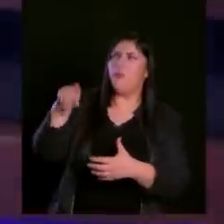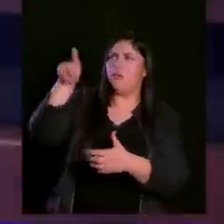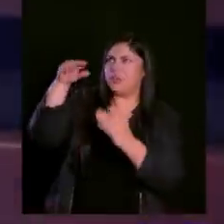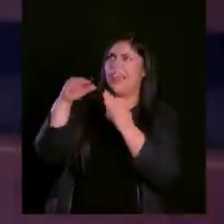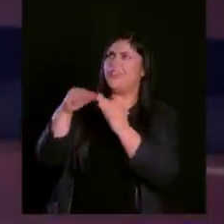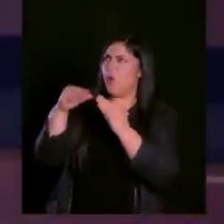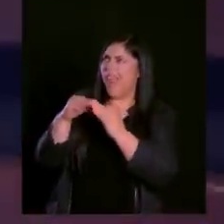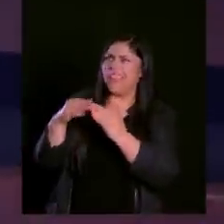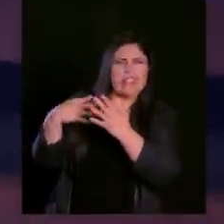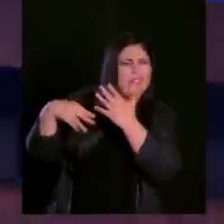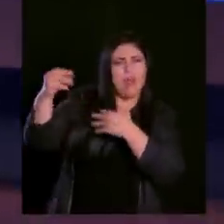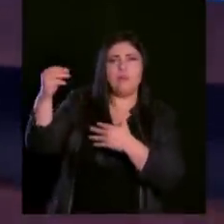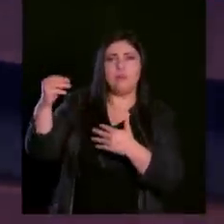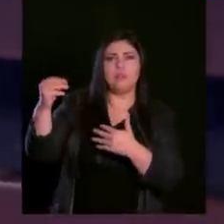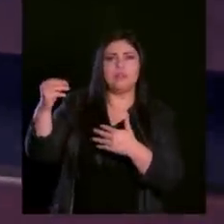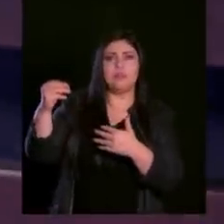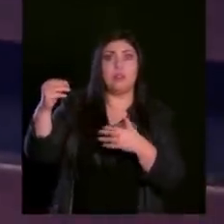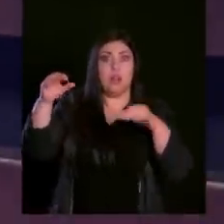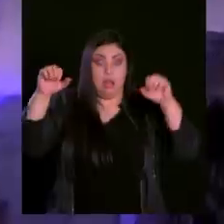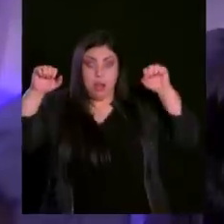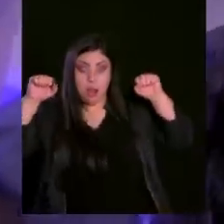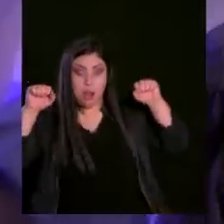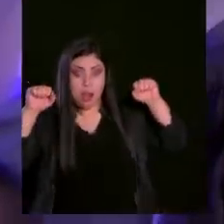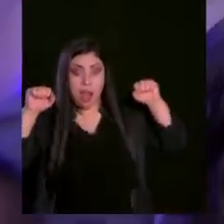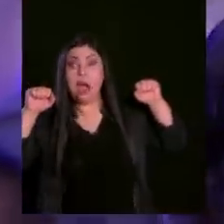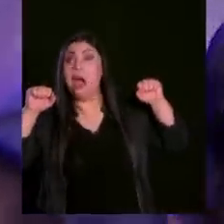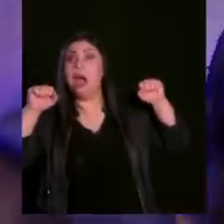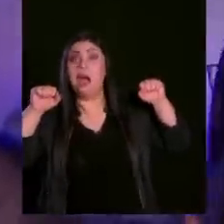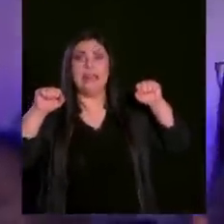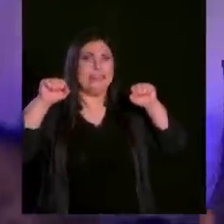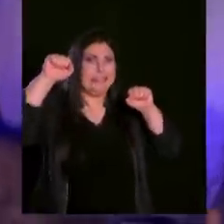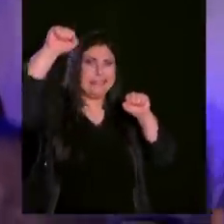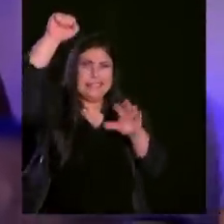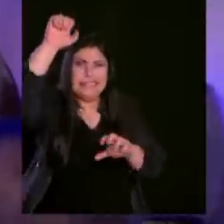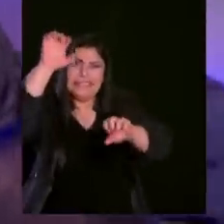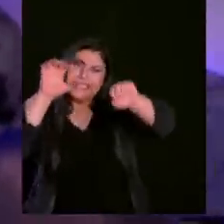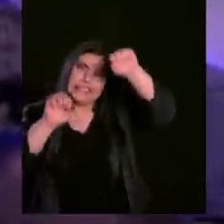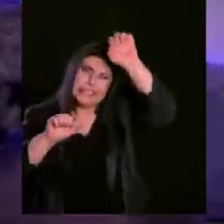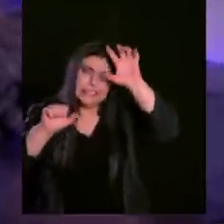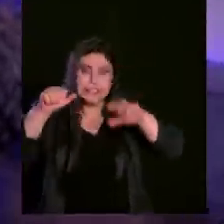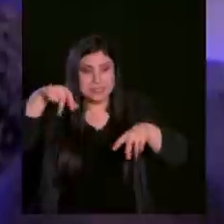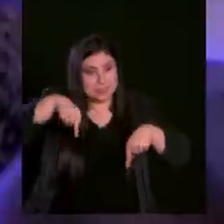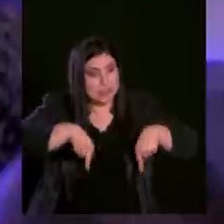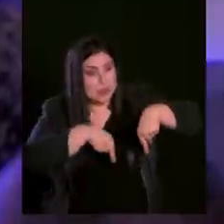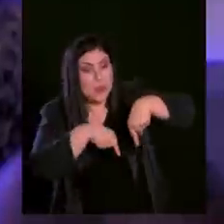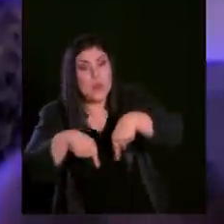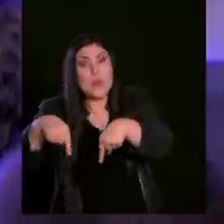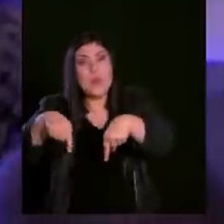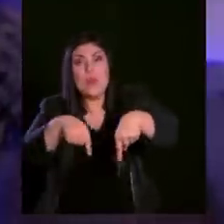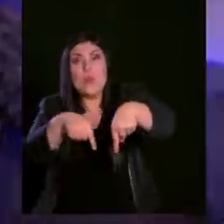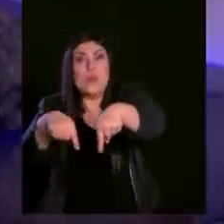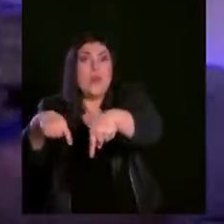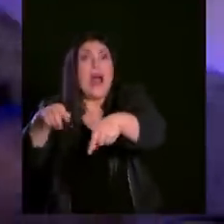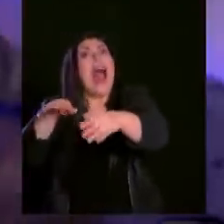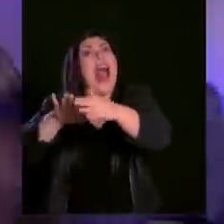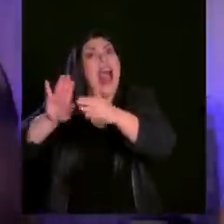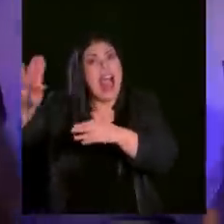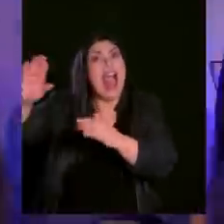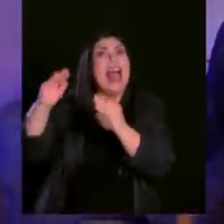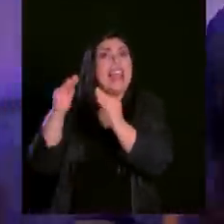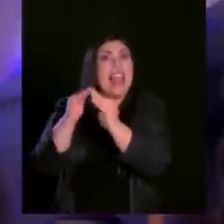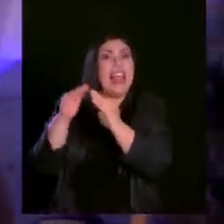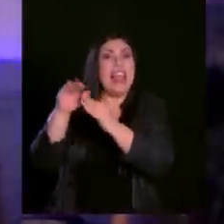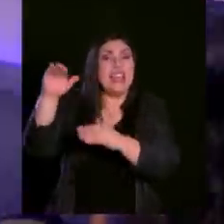Siempre hay alguien que está señalando y hablando lo que no sabe Mira te voy a